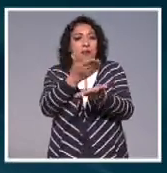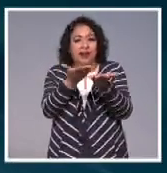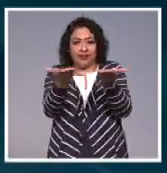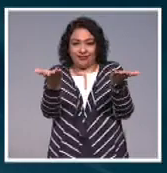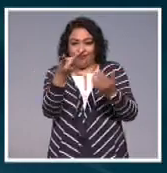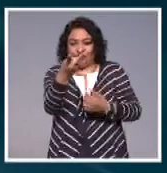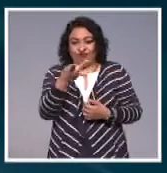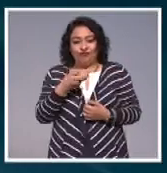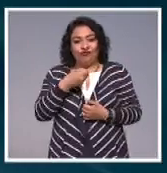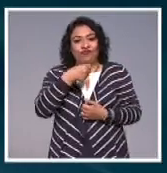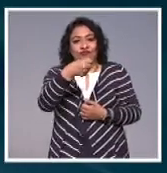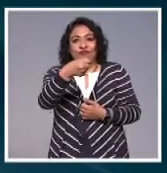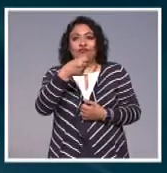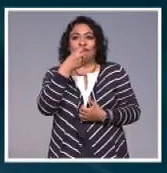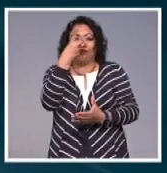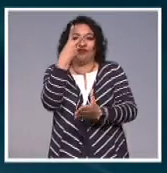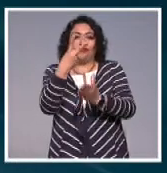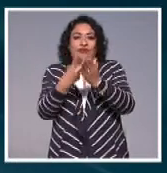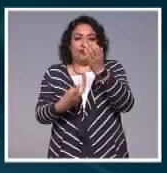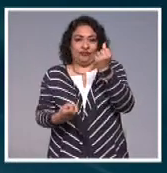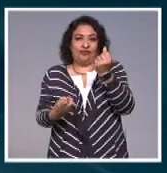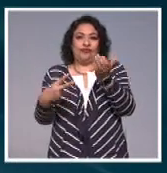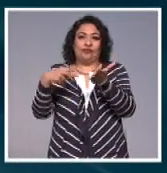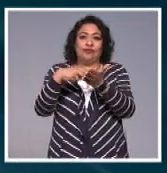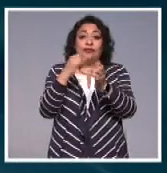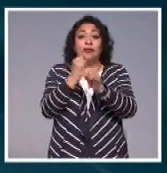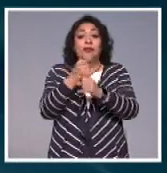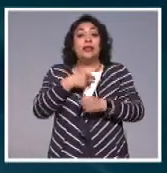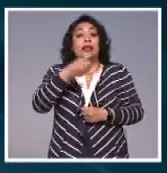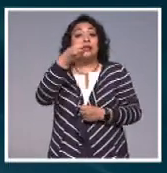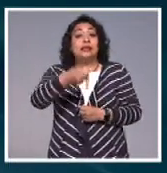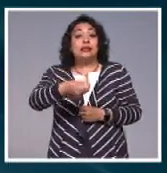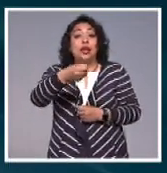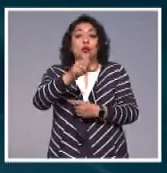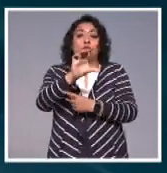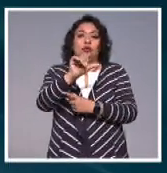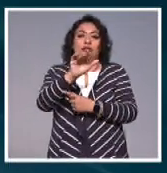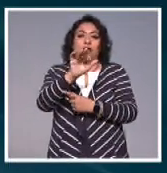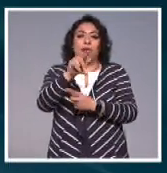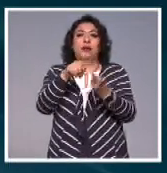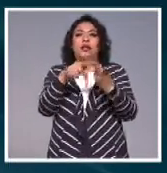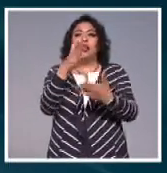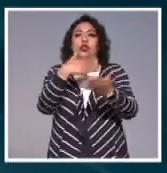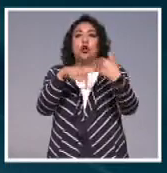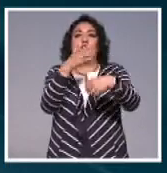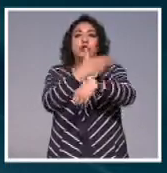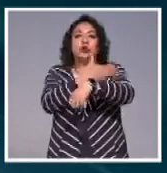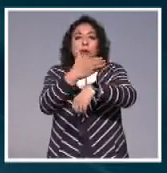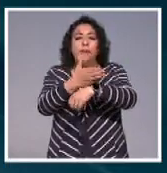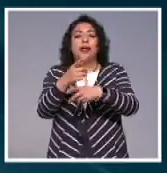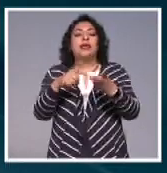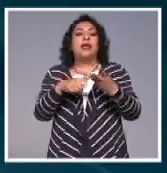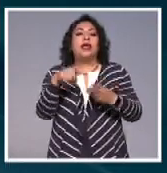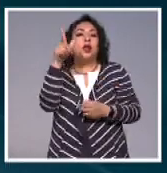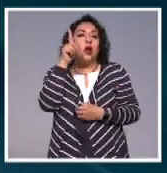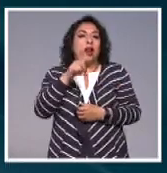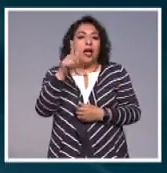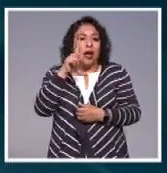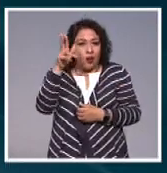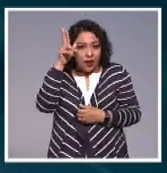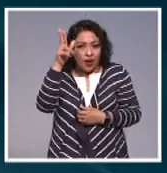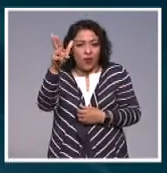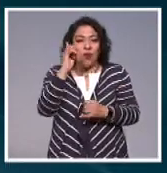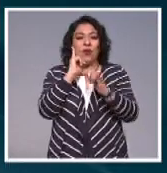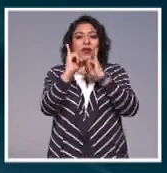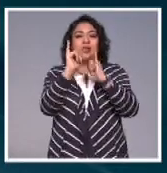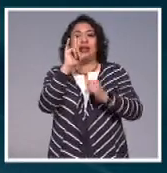espacio contigo, Rafa, en este formato híbrido. Saludos allá en cabina también a todos nuestros compañeros, a Laura Regis. Hola, Laura Regis, en la